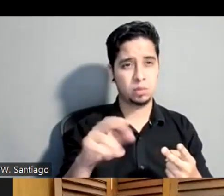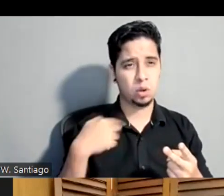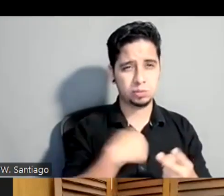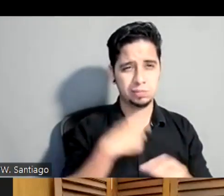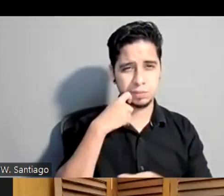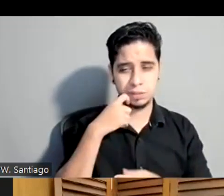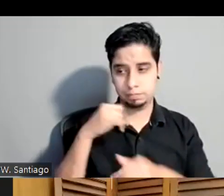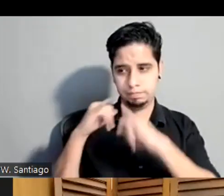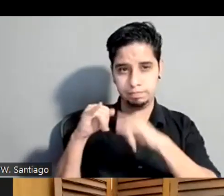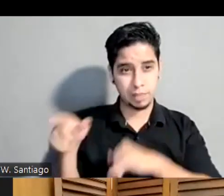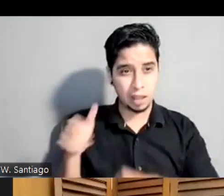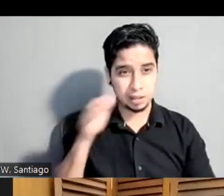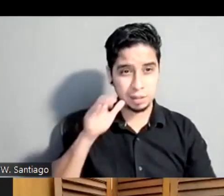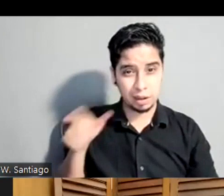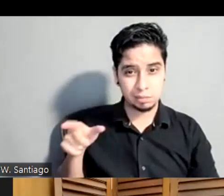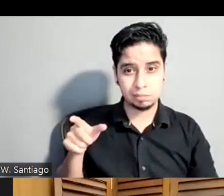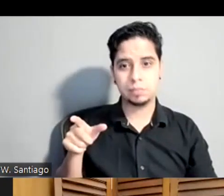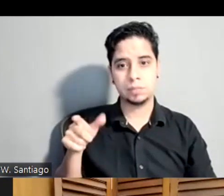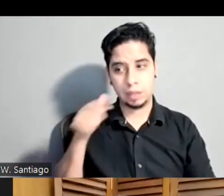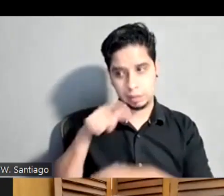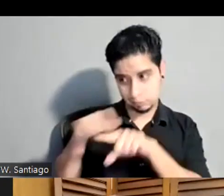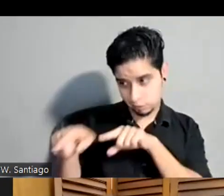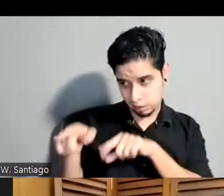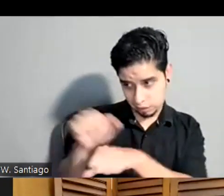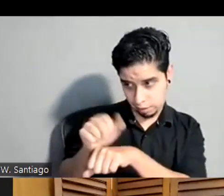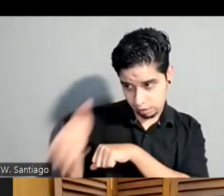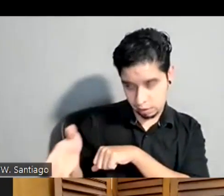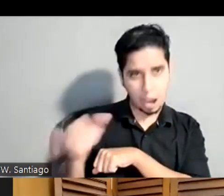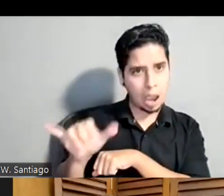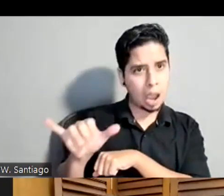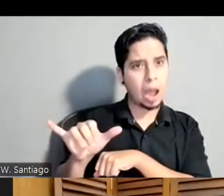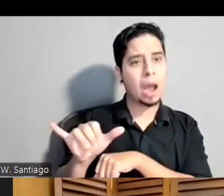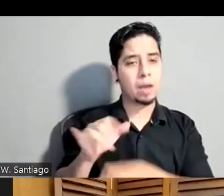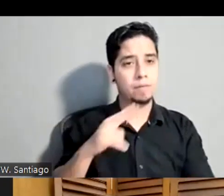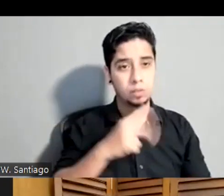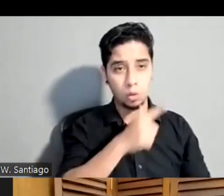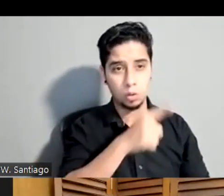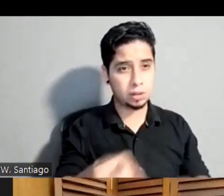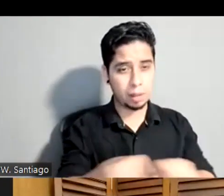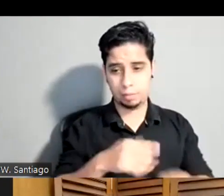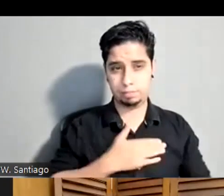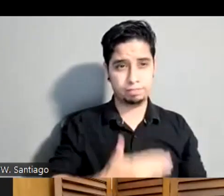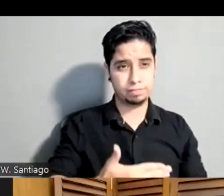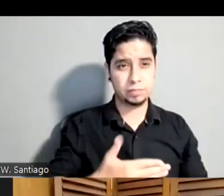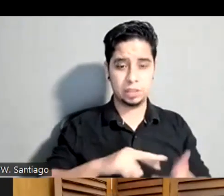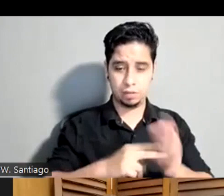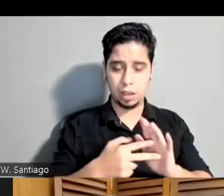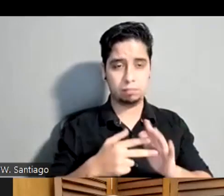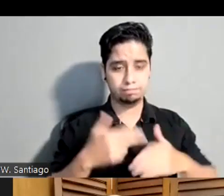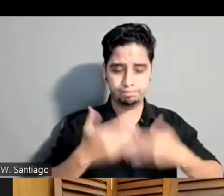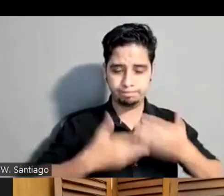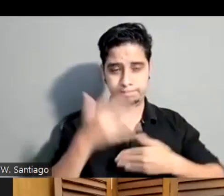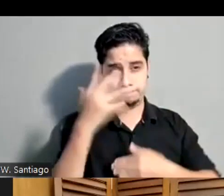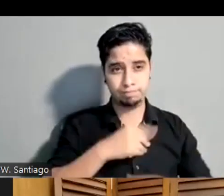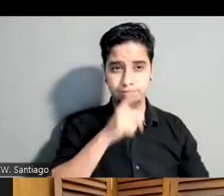semanas, que la llamé y como ella trabaja allí, Víctor también se hizo disponible. Así que fue bien bonito, hermoso. Así que,